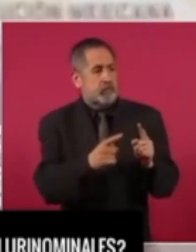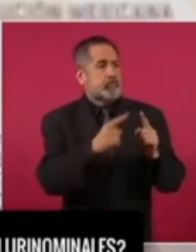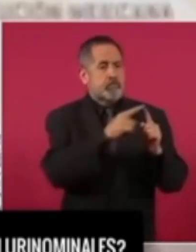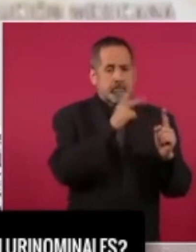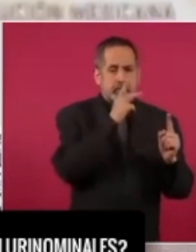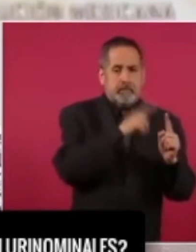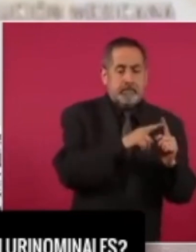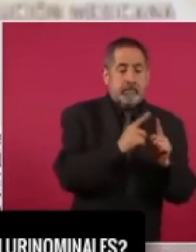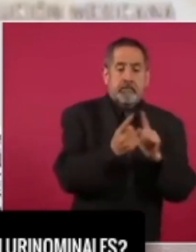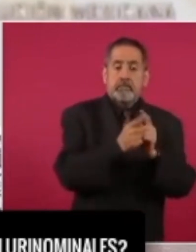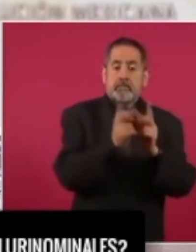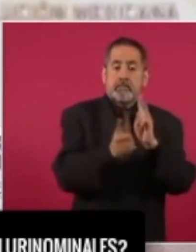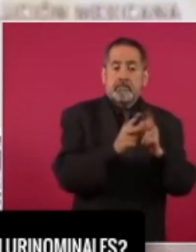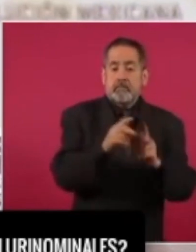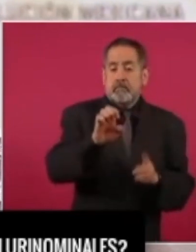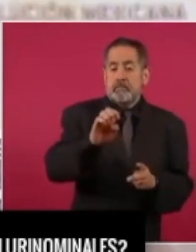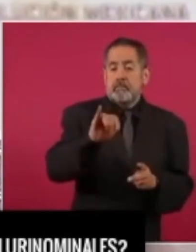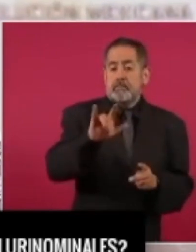decirle a Emilio Azcárraga